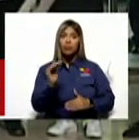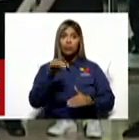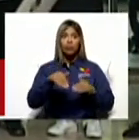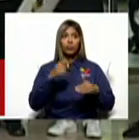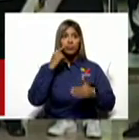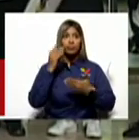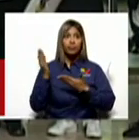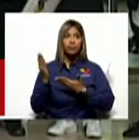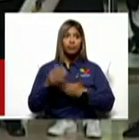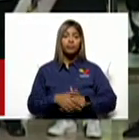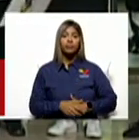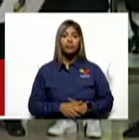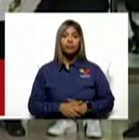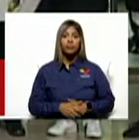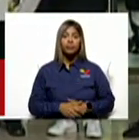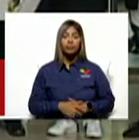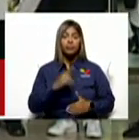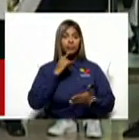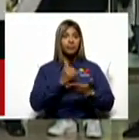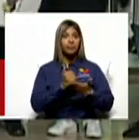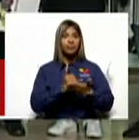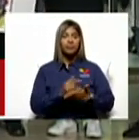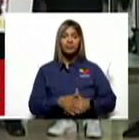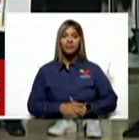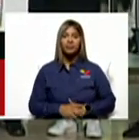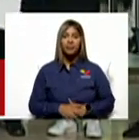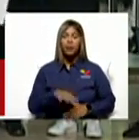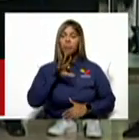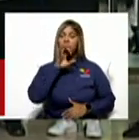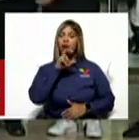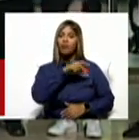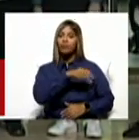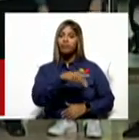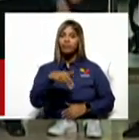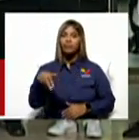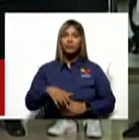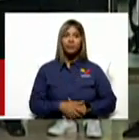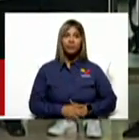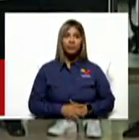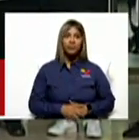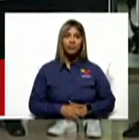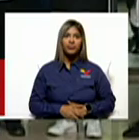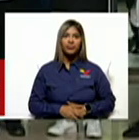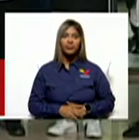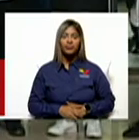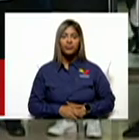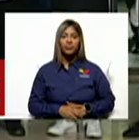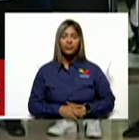¿eh? El simulacro, perrito que pasó por aquí.